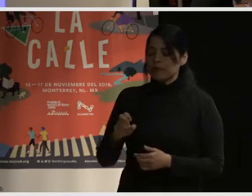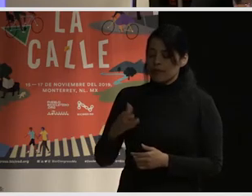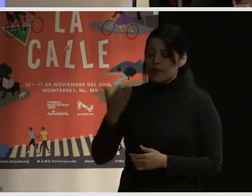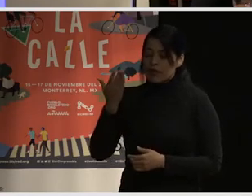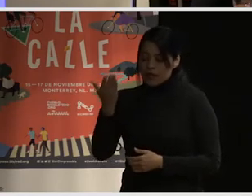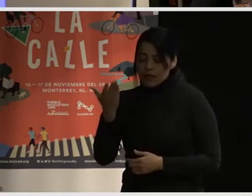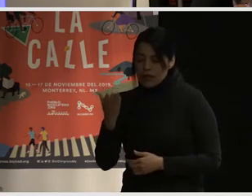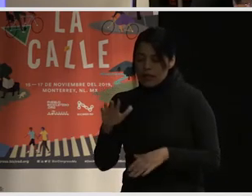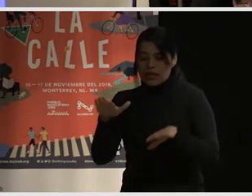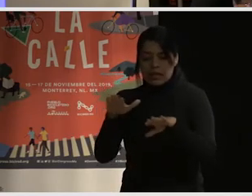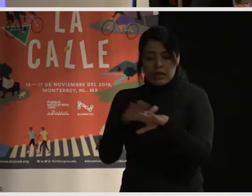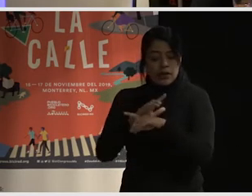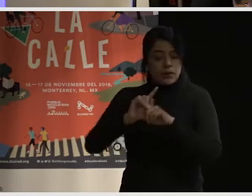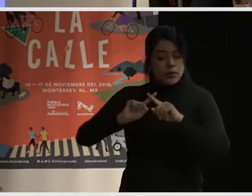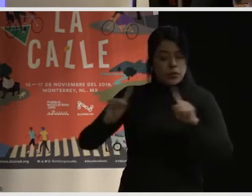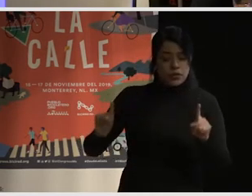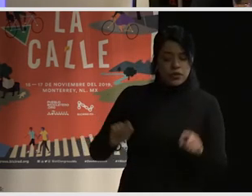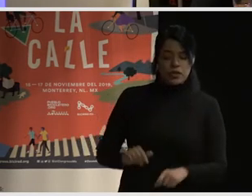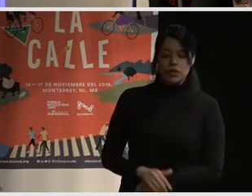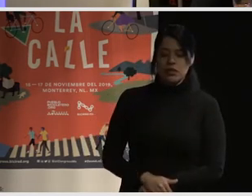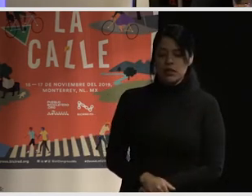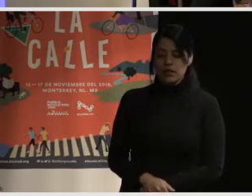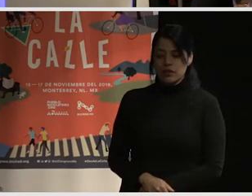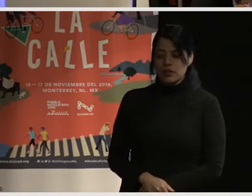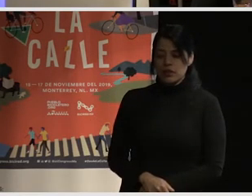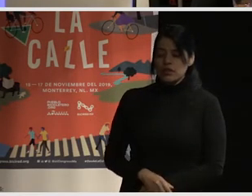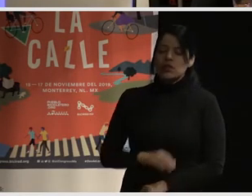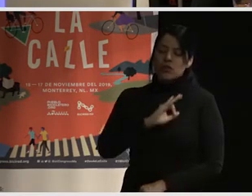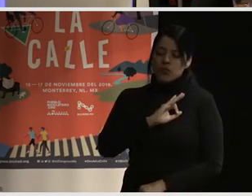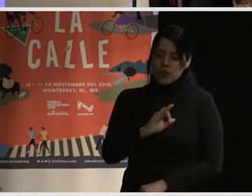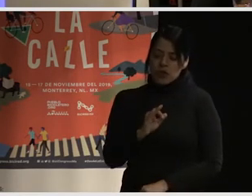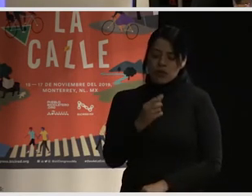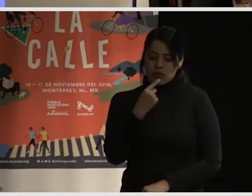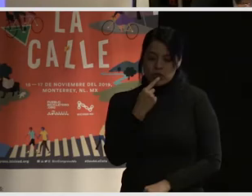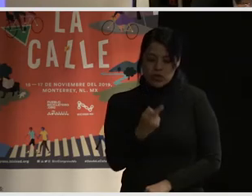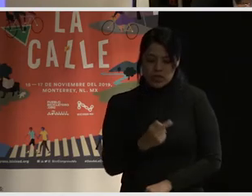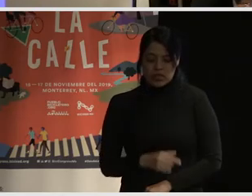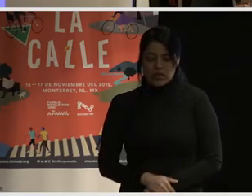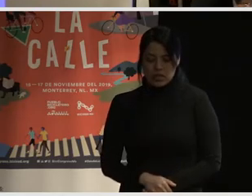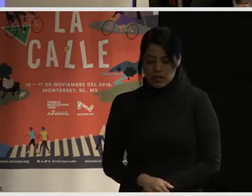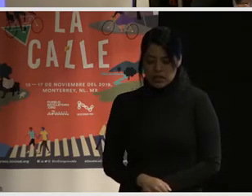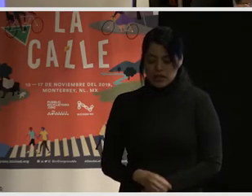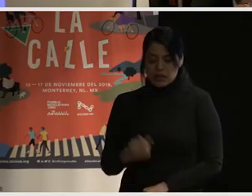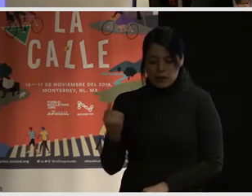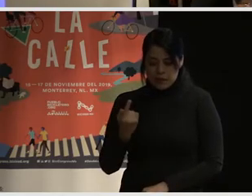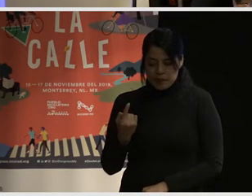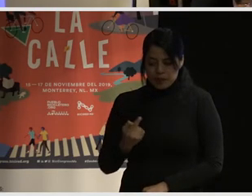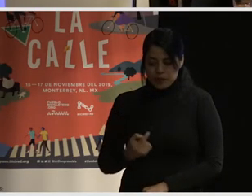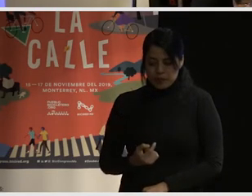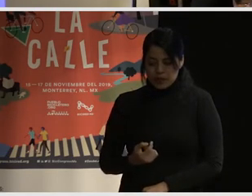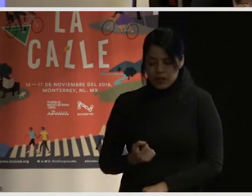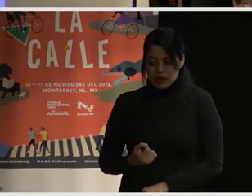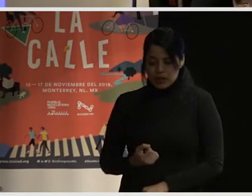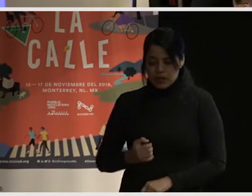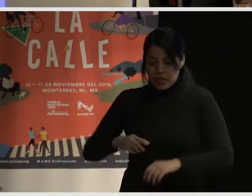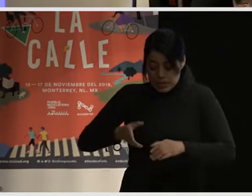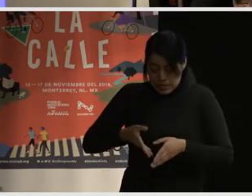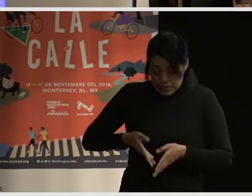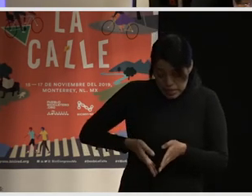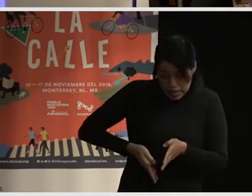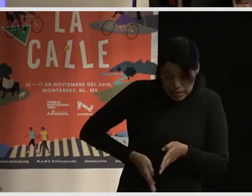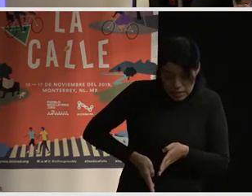cambia completamente y si podríamos hablar de que otra vez este este imaginario esta línea imaginaria